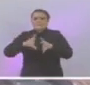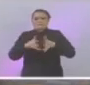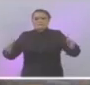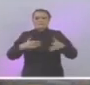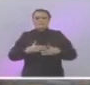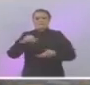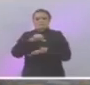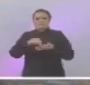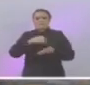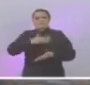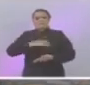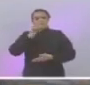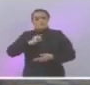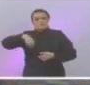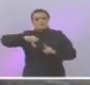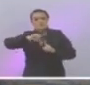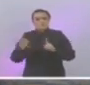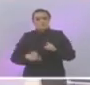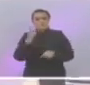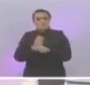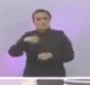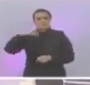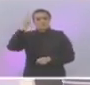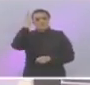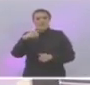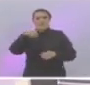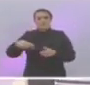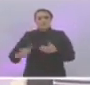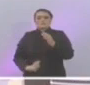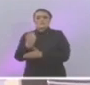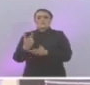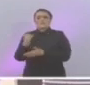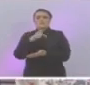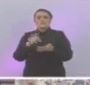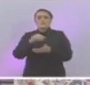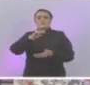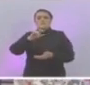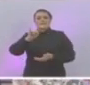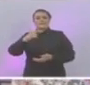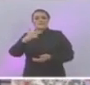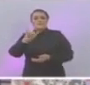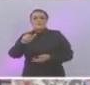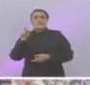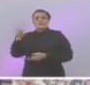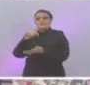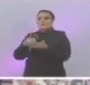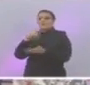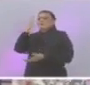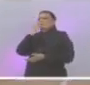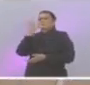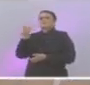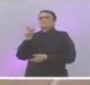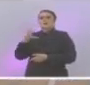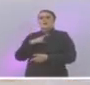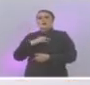justicia para mujeres del país, y con el nuevo centro de Matehuala, que por cierto quedó padrísimo, atendemos ya a las